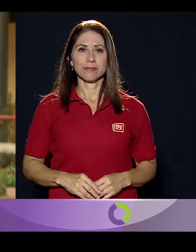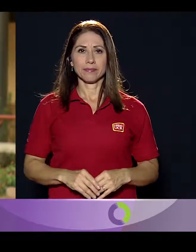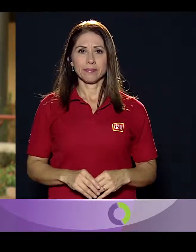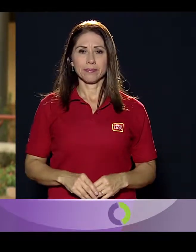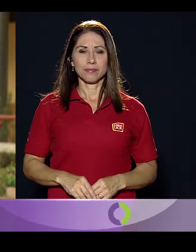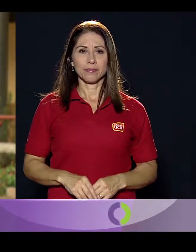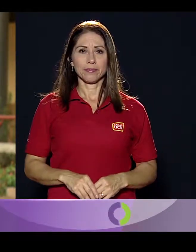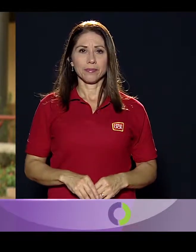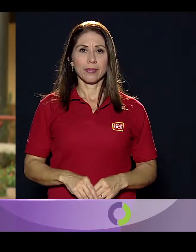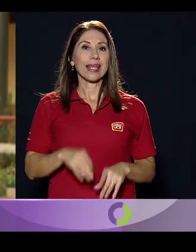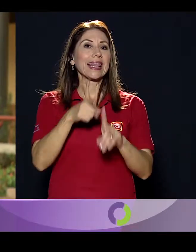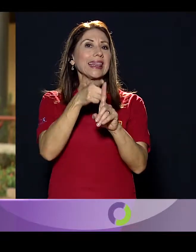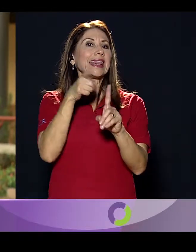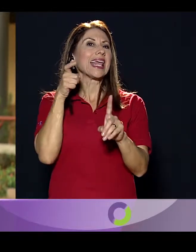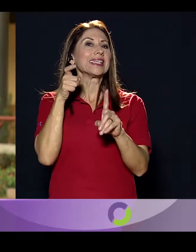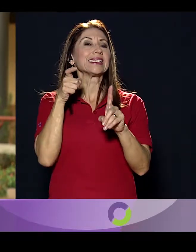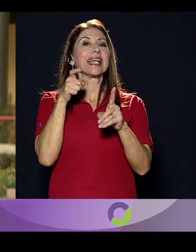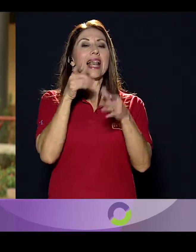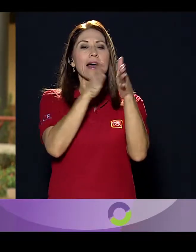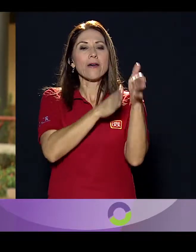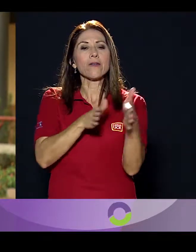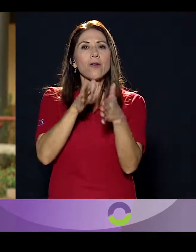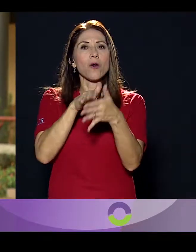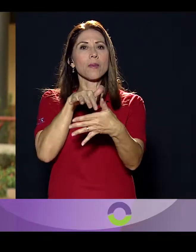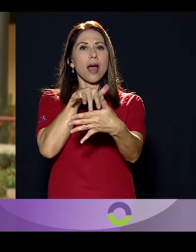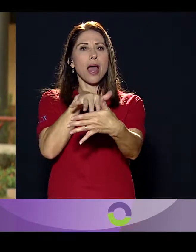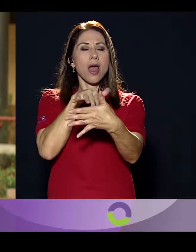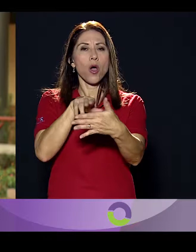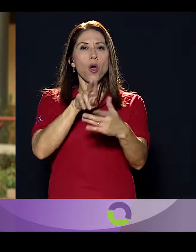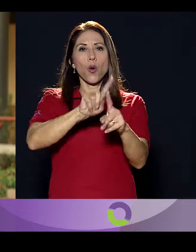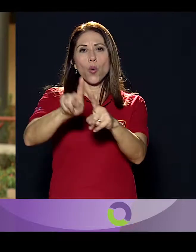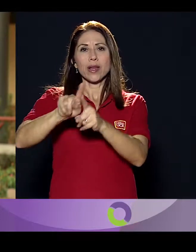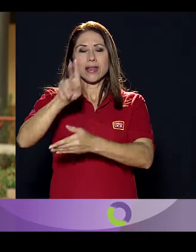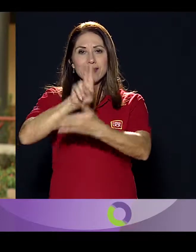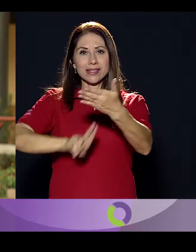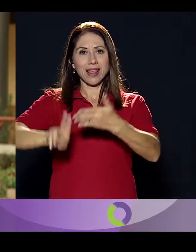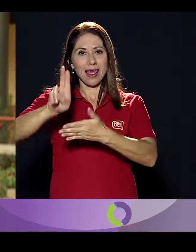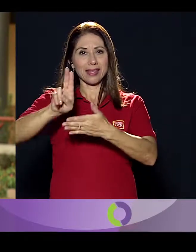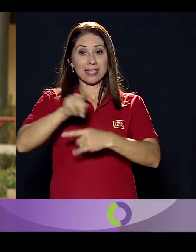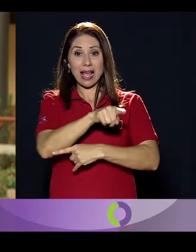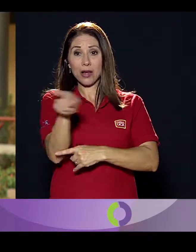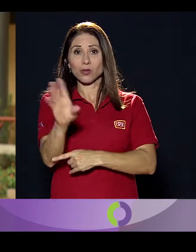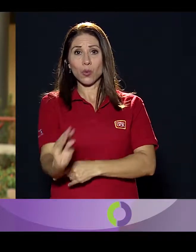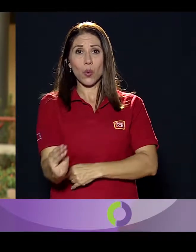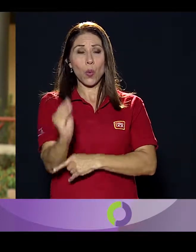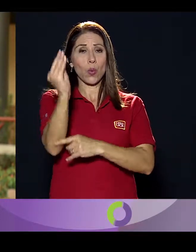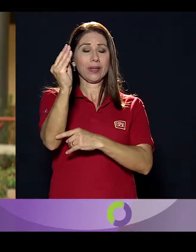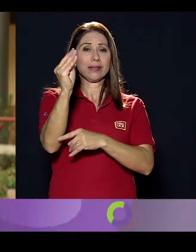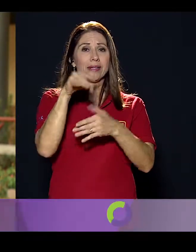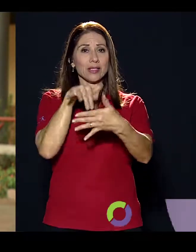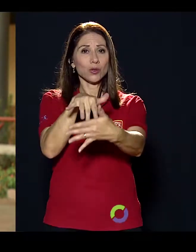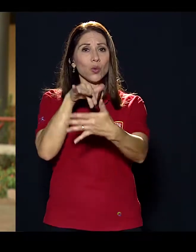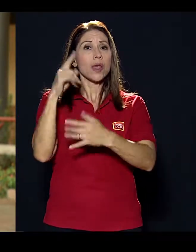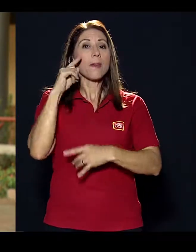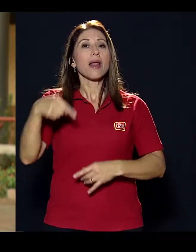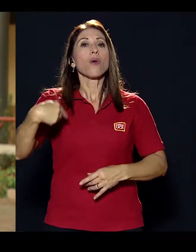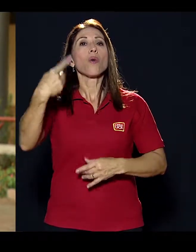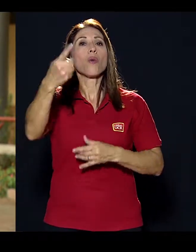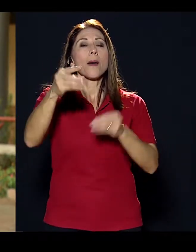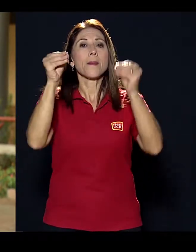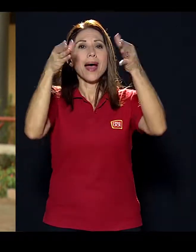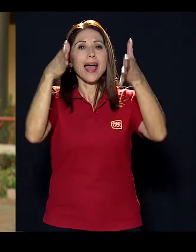los muchachos y a las muchachas que estudian para ser maestros de primaria, que estudian para ser docentes de colegio, que